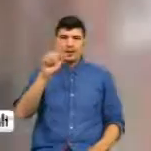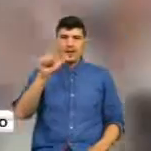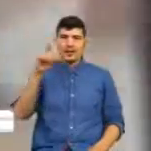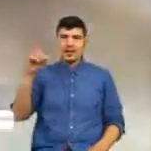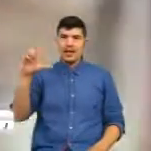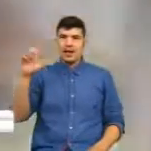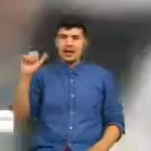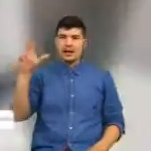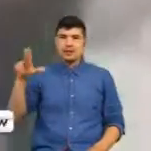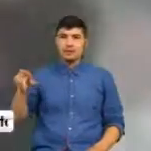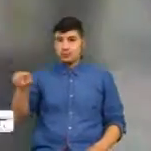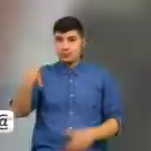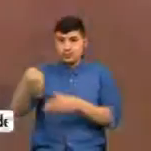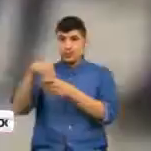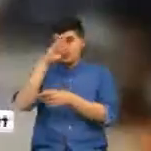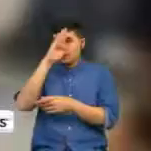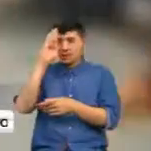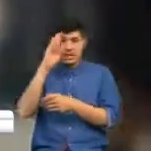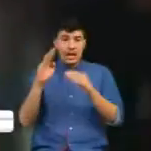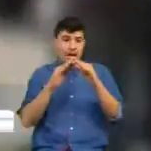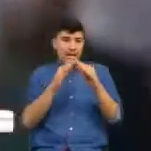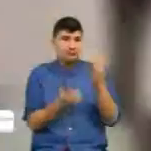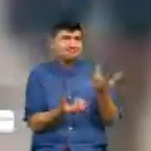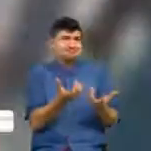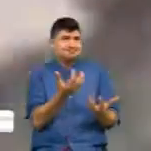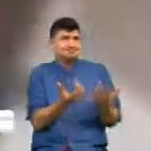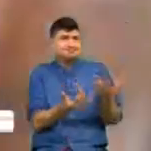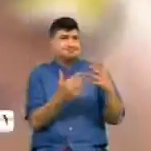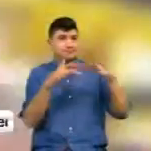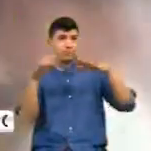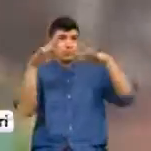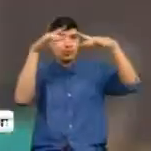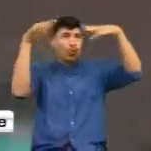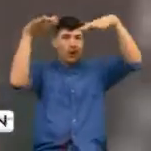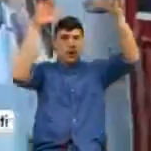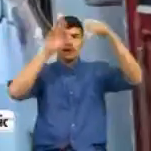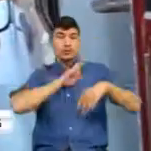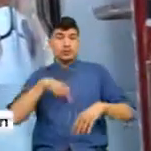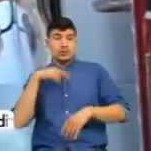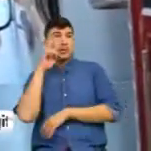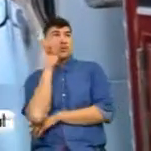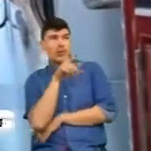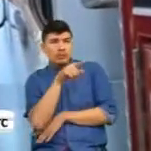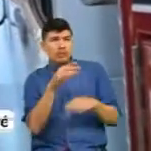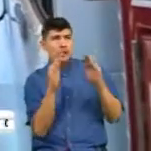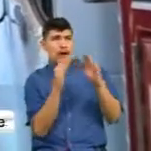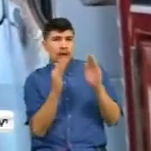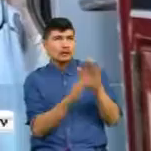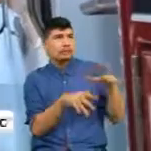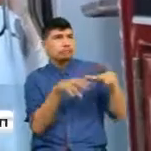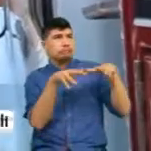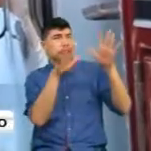Según informaron algunos testigos, desde una de las casas salía bastante humo. Pues nosotros vimos que salía humo,